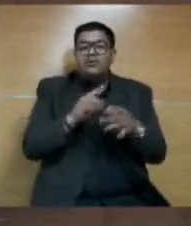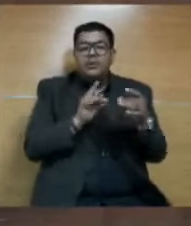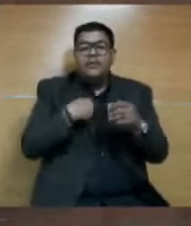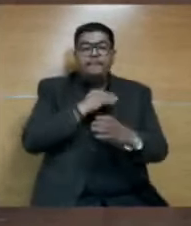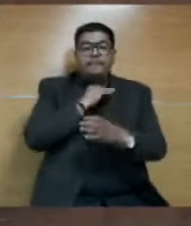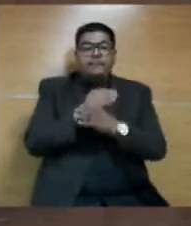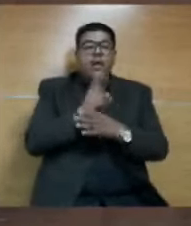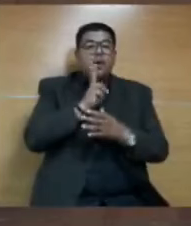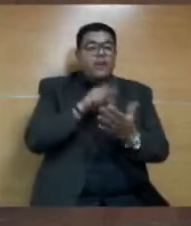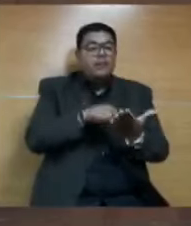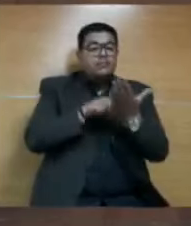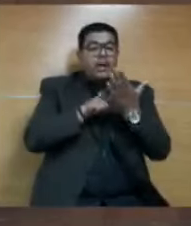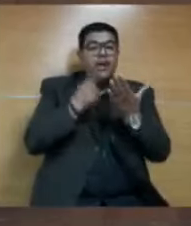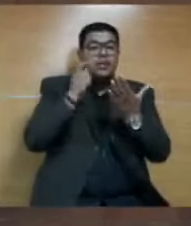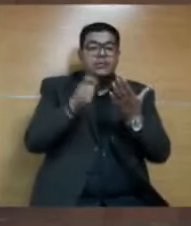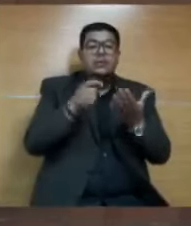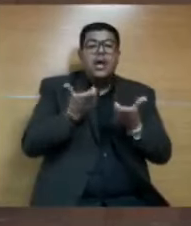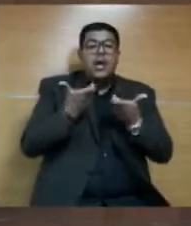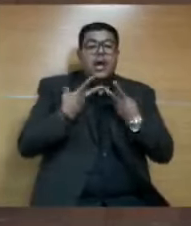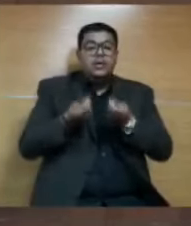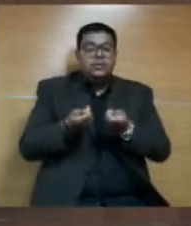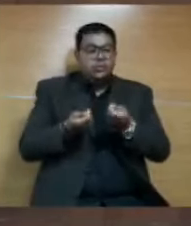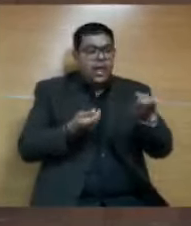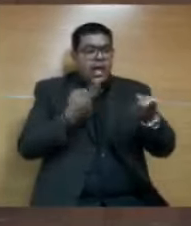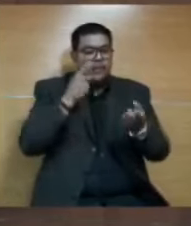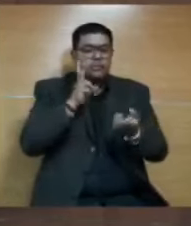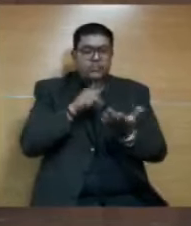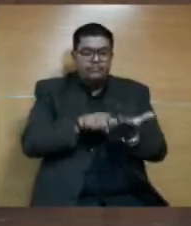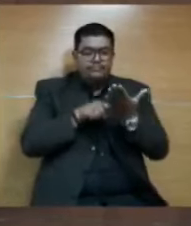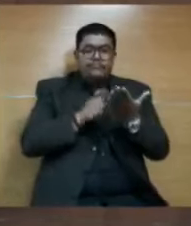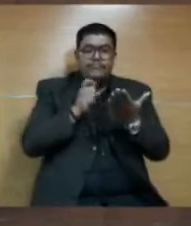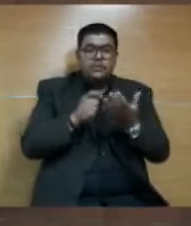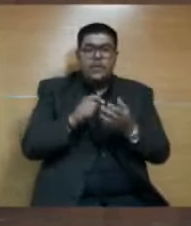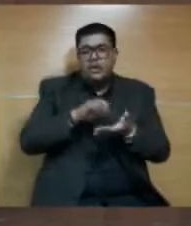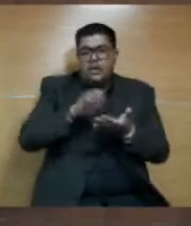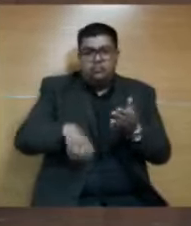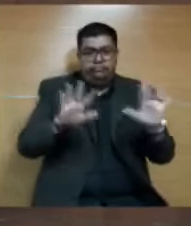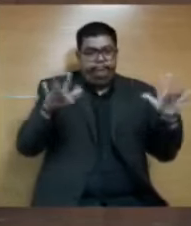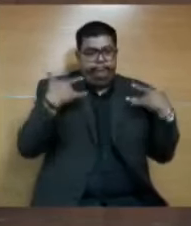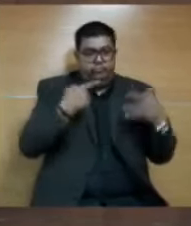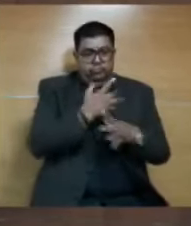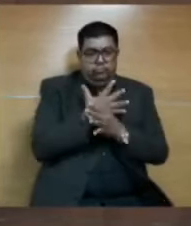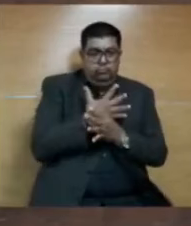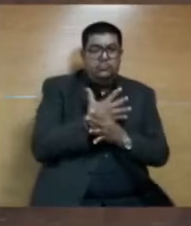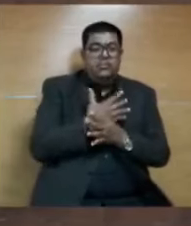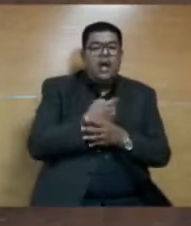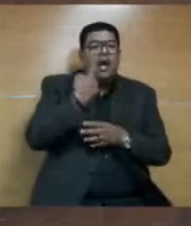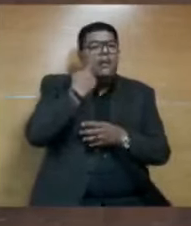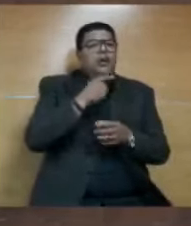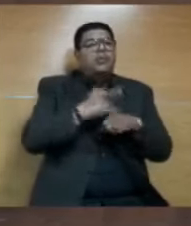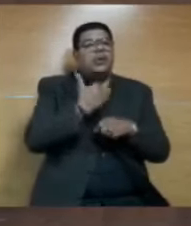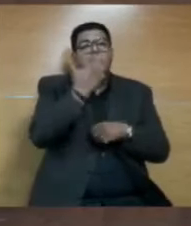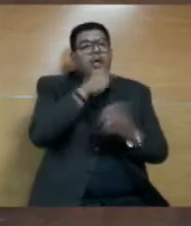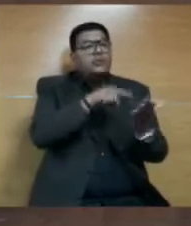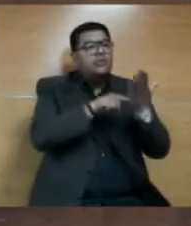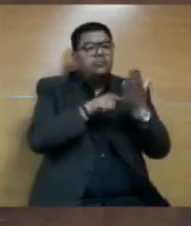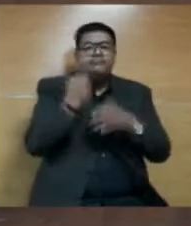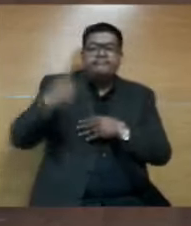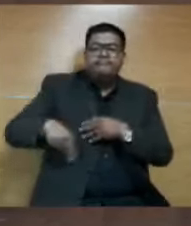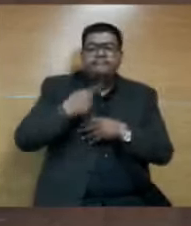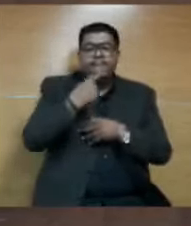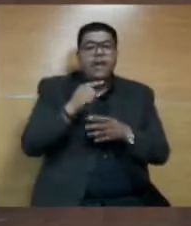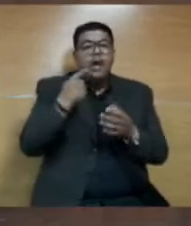la omisión de comprobar gastos, porque en la respuesta de la autoridad respecto del deslinde presentado no se razonó el por qué